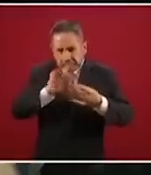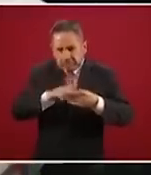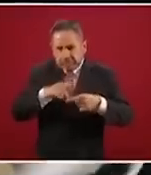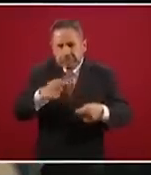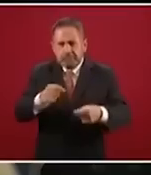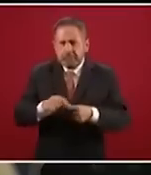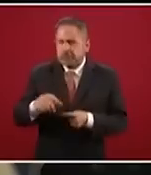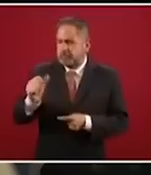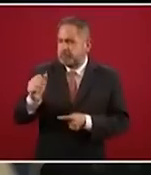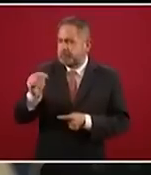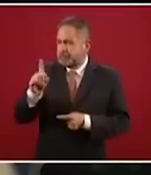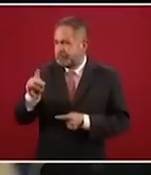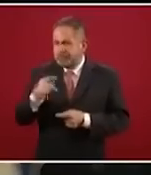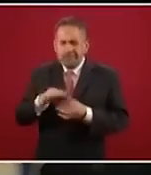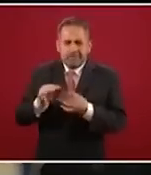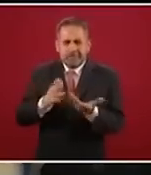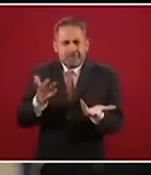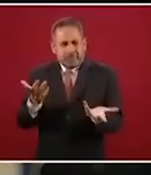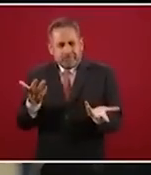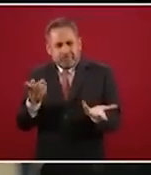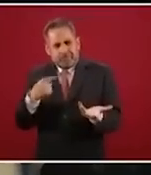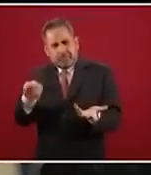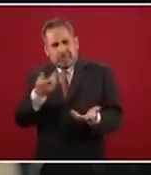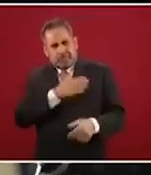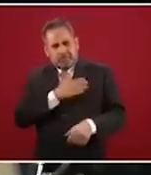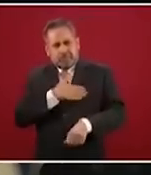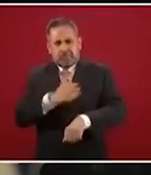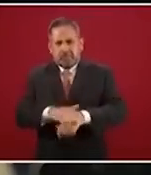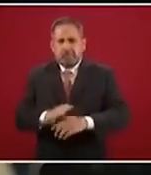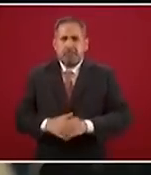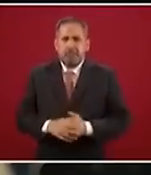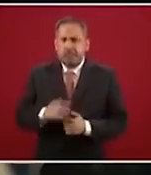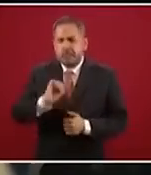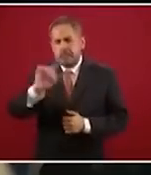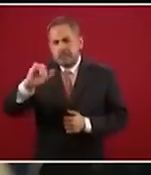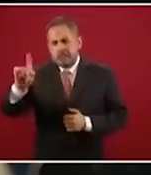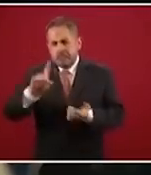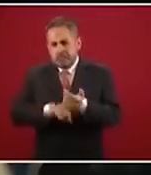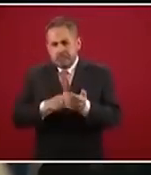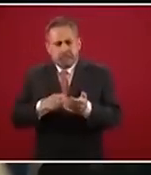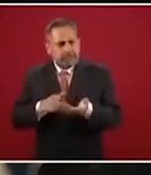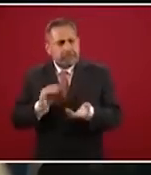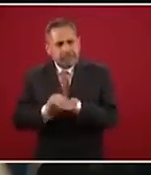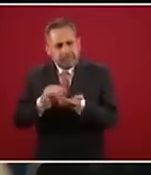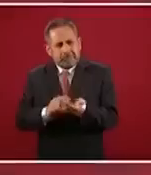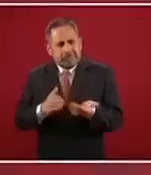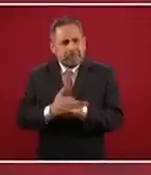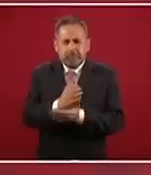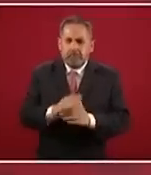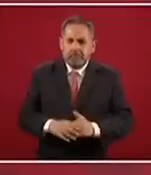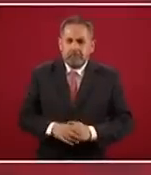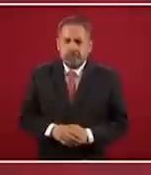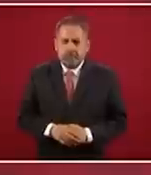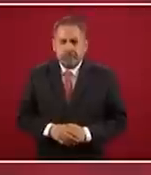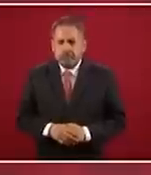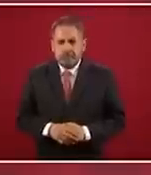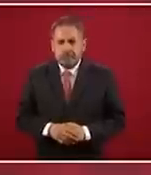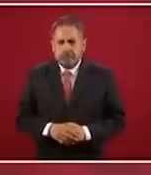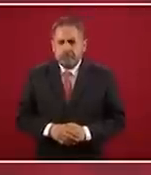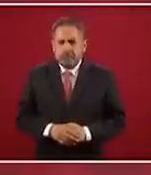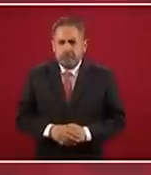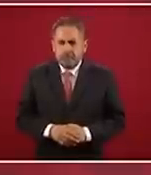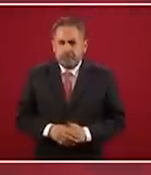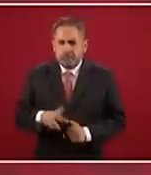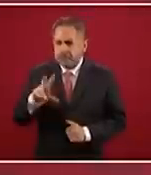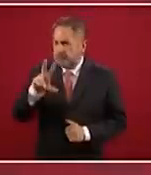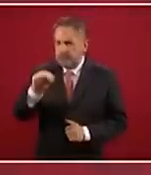Armando Bautista y esto. ¿Qué llamado haría usted a todos esos funcionarios que siguen metiendo las manos? Que gracias. No